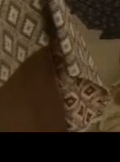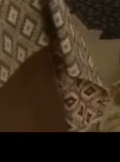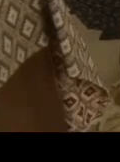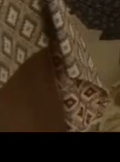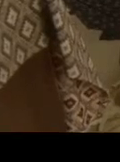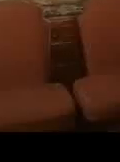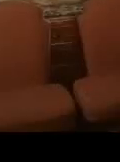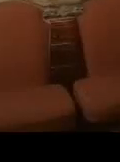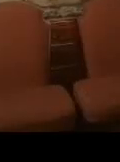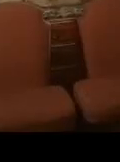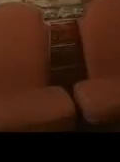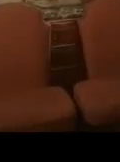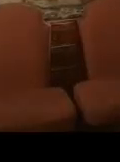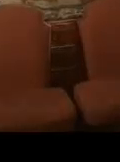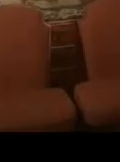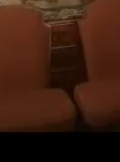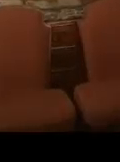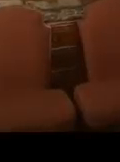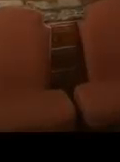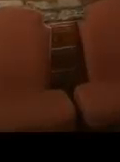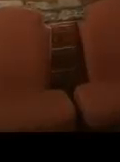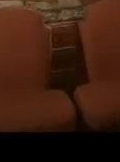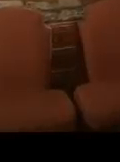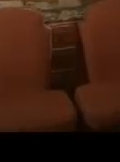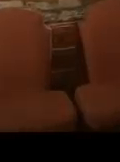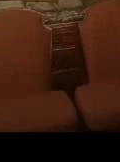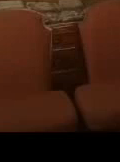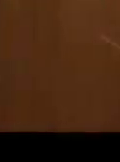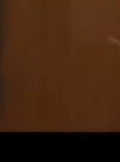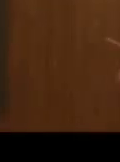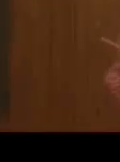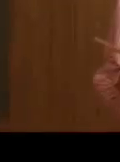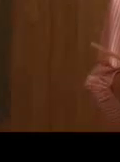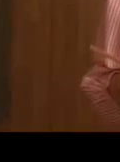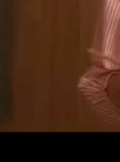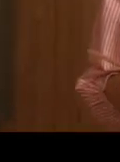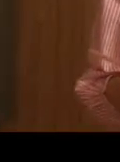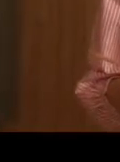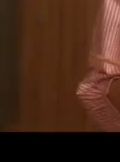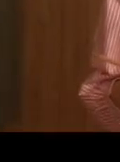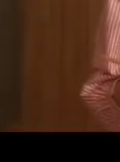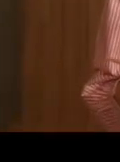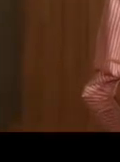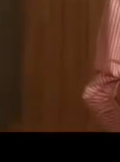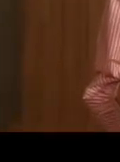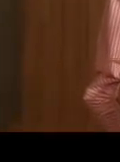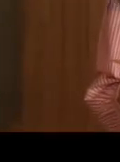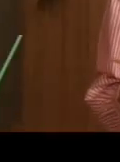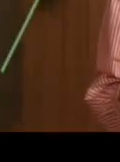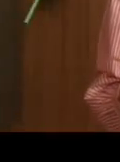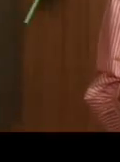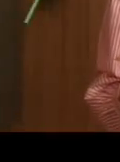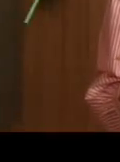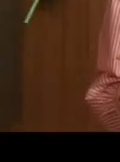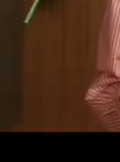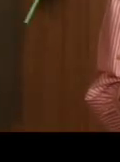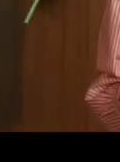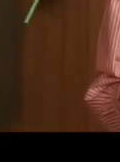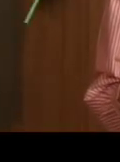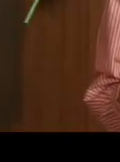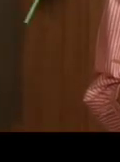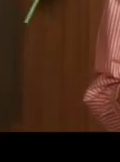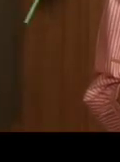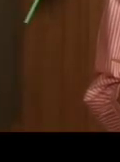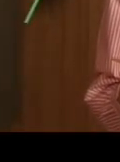yo la apoyaré. Naoko diseñará su primer vestido. ¿Quieres diseñarlo tú